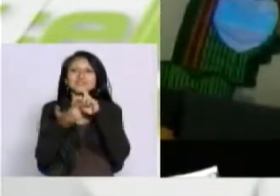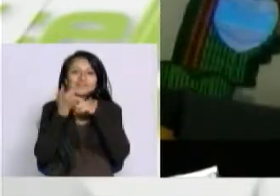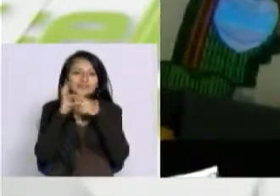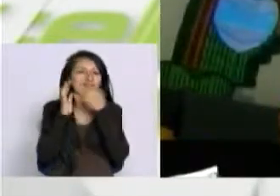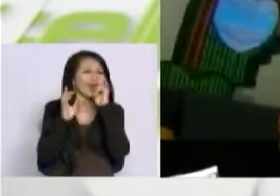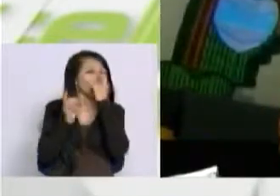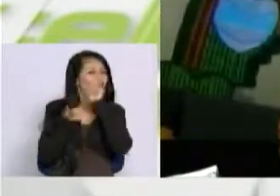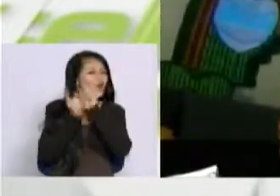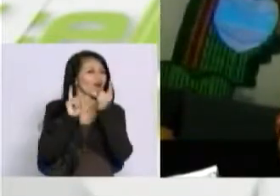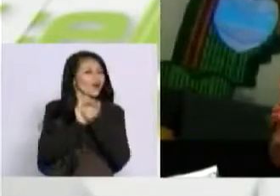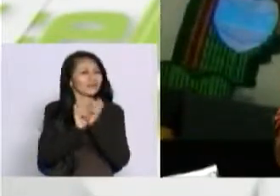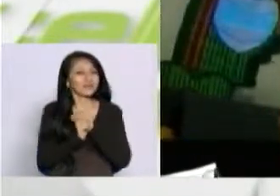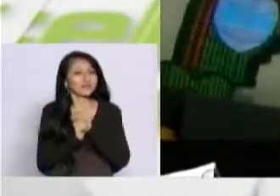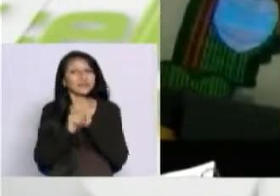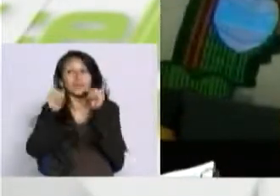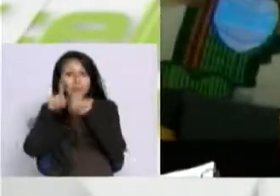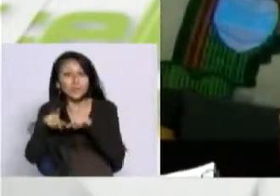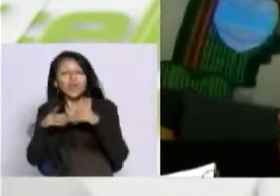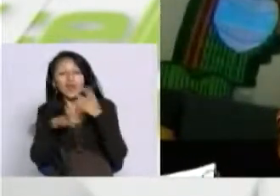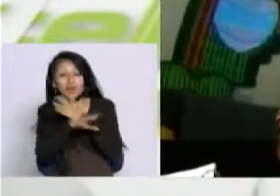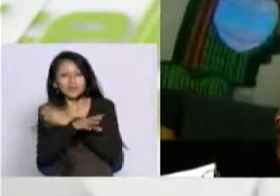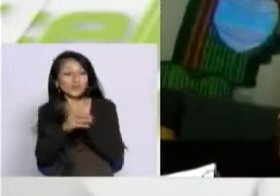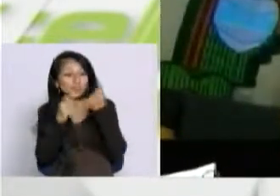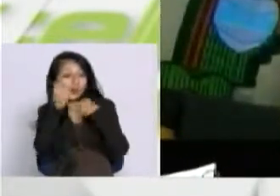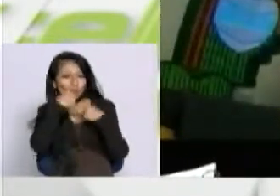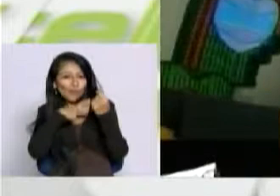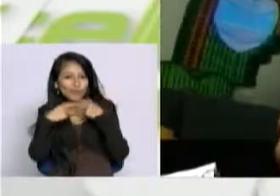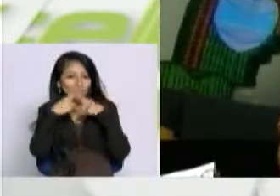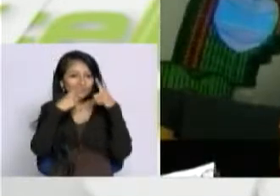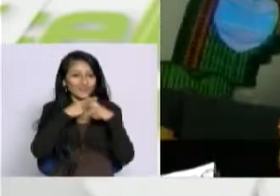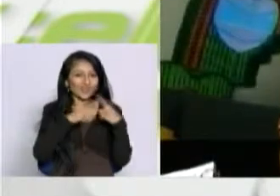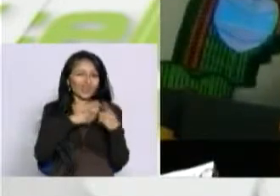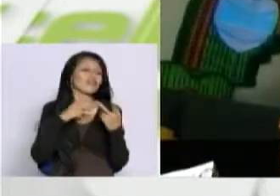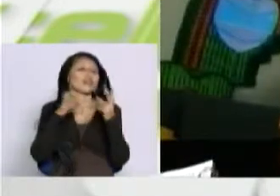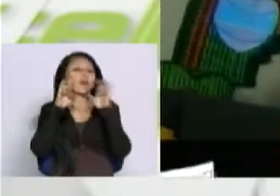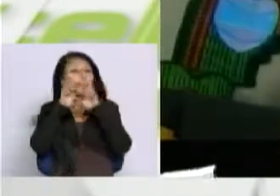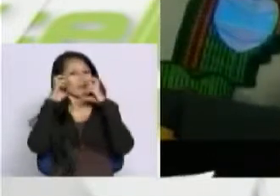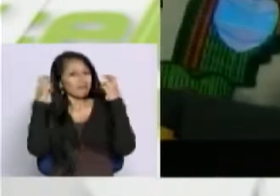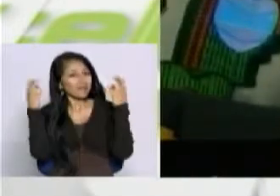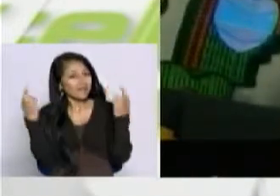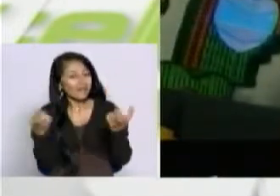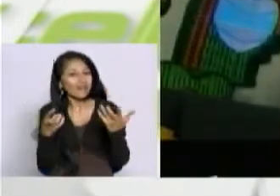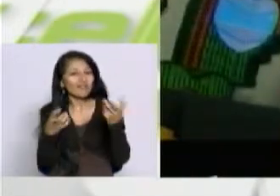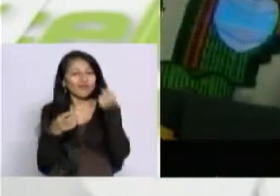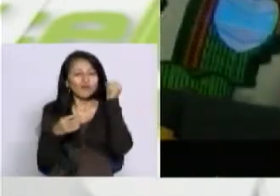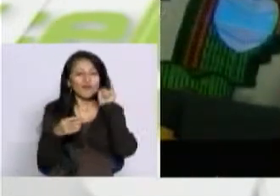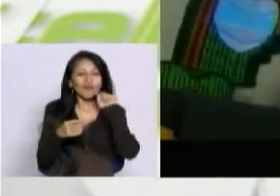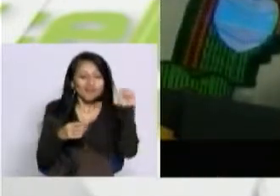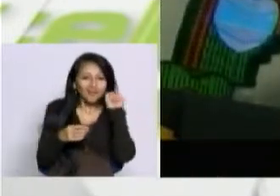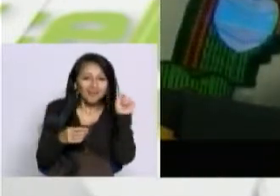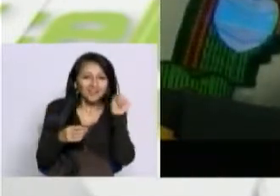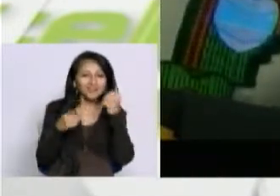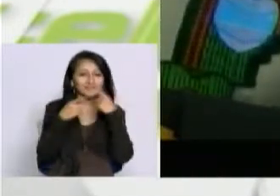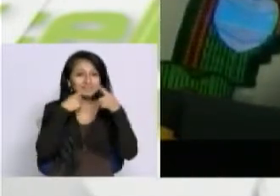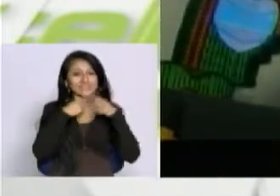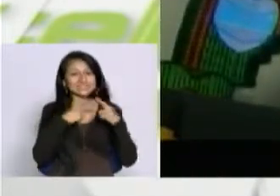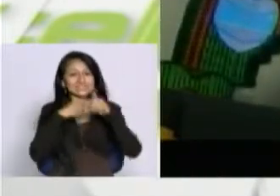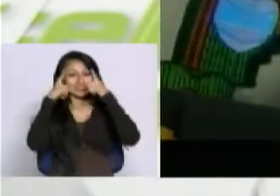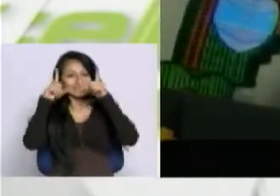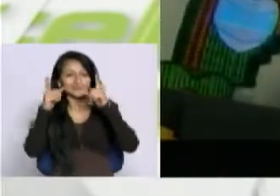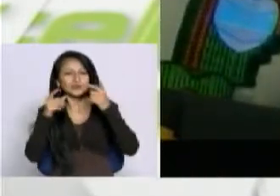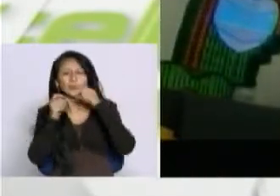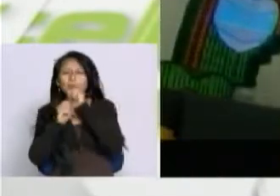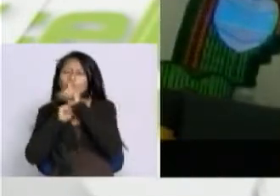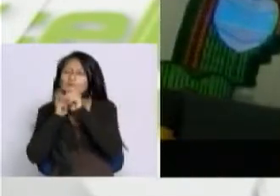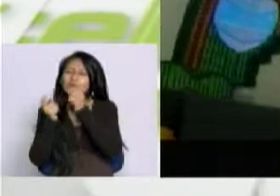en radio, en prensa, en televisión, pues también hemos estado mencionando qué es lo que va a pasar aquí en el programa, y eso es lo que